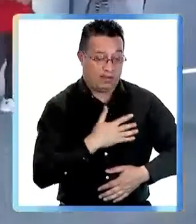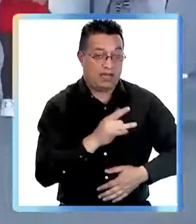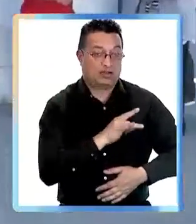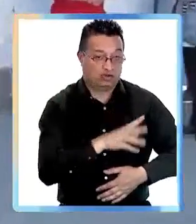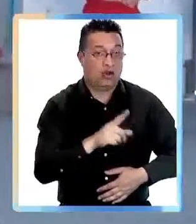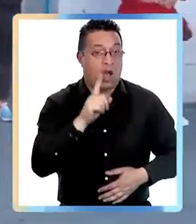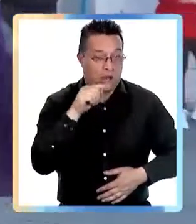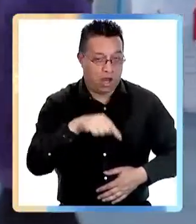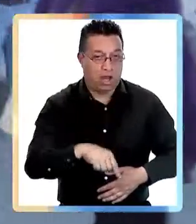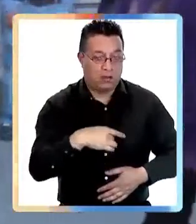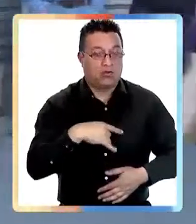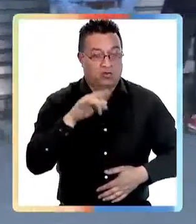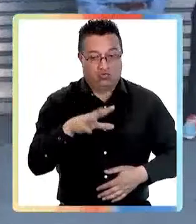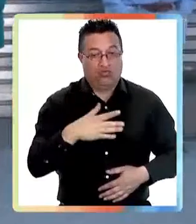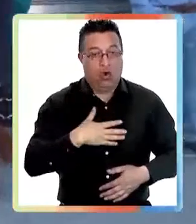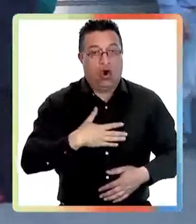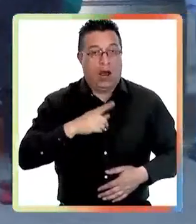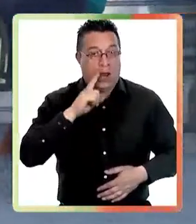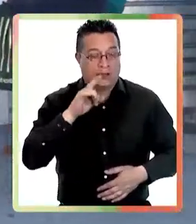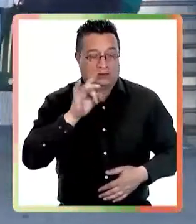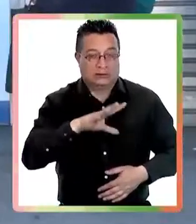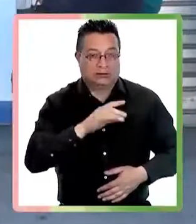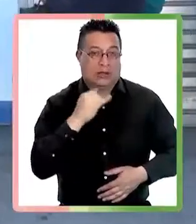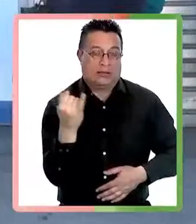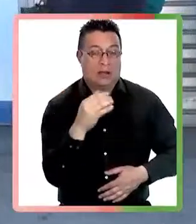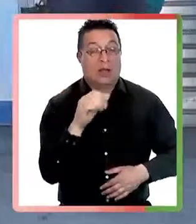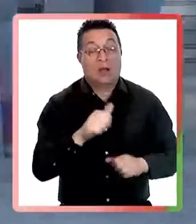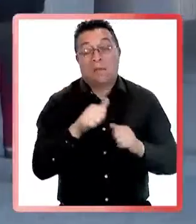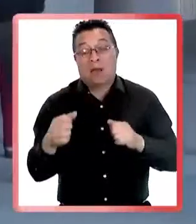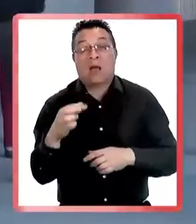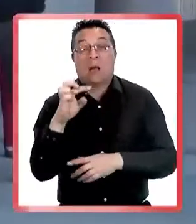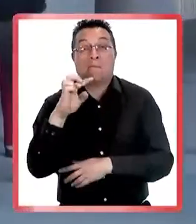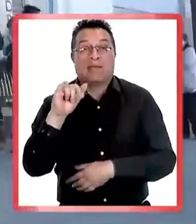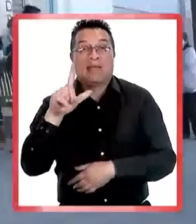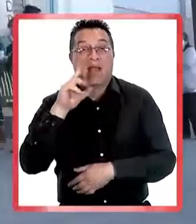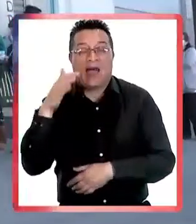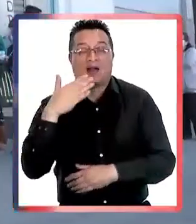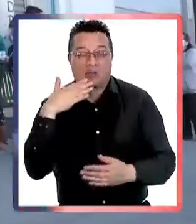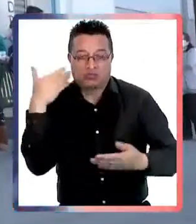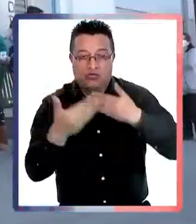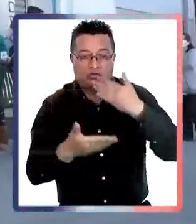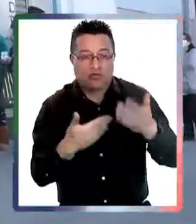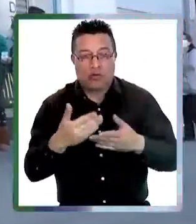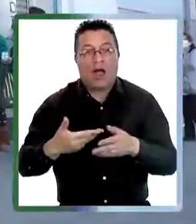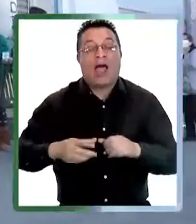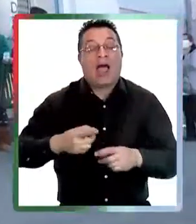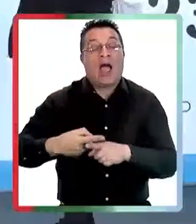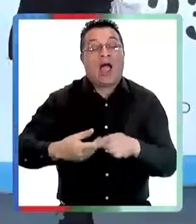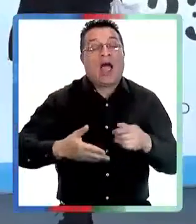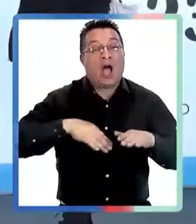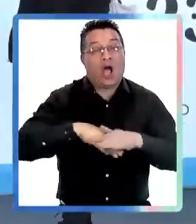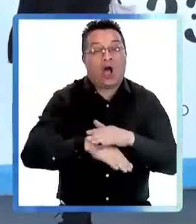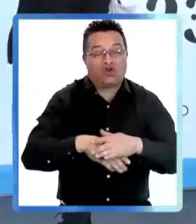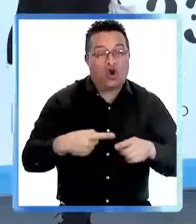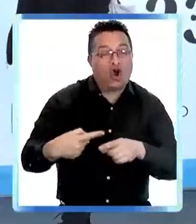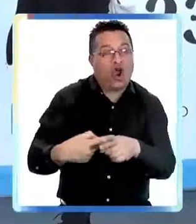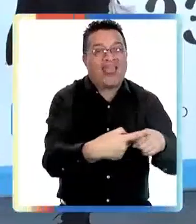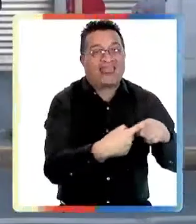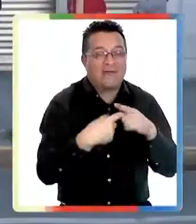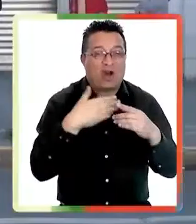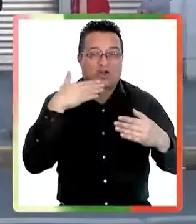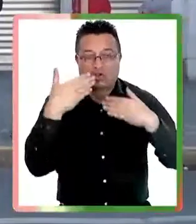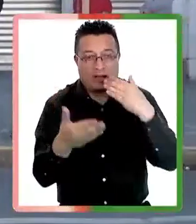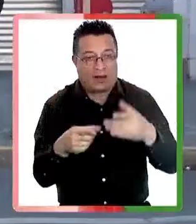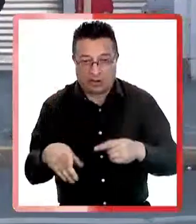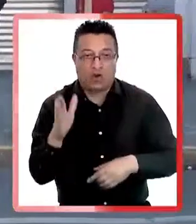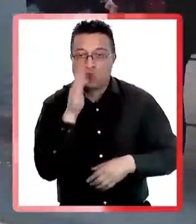tenemos en Chile, es lo único que tenemos en Chile, con un pilar contributivo de ahorro colectivo solidario, que